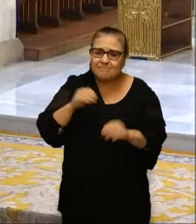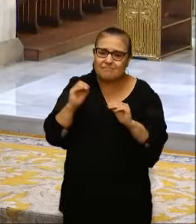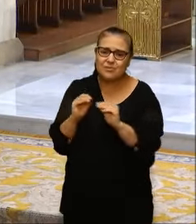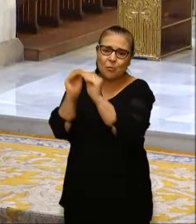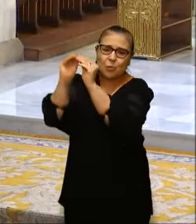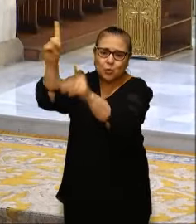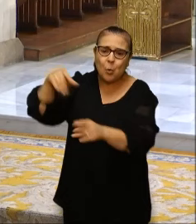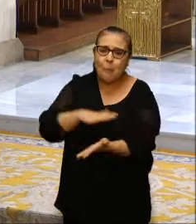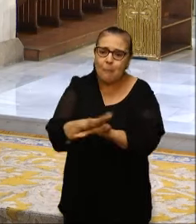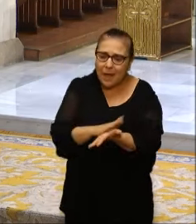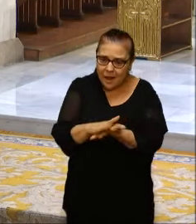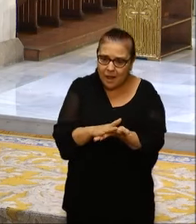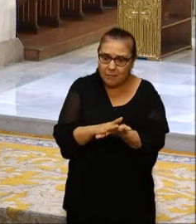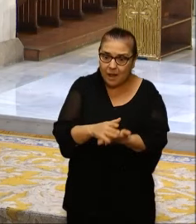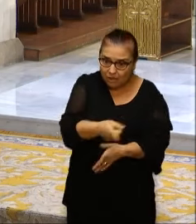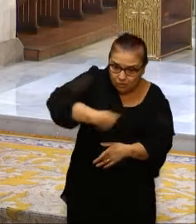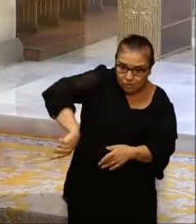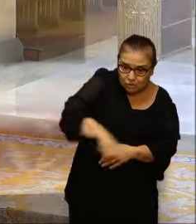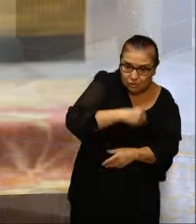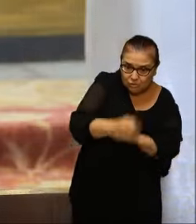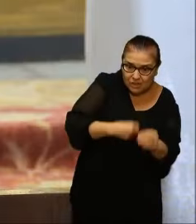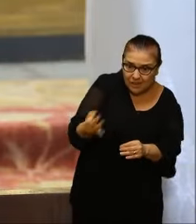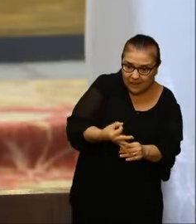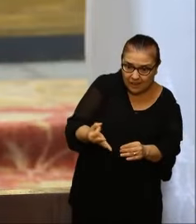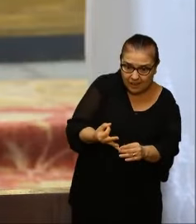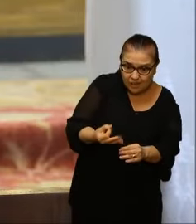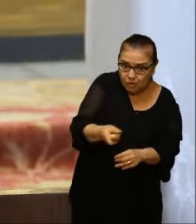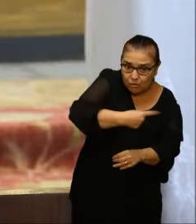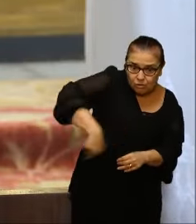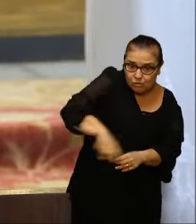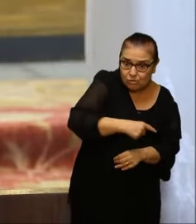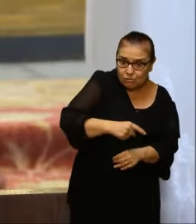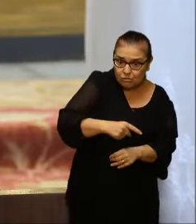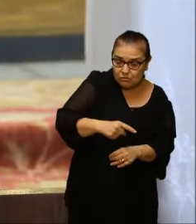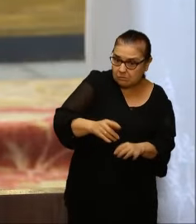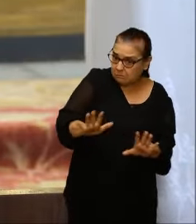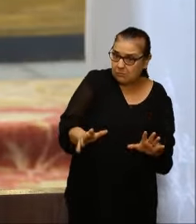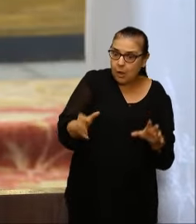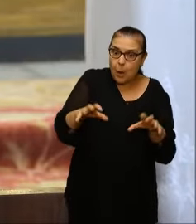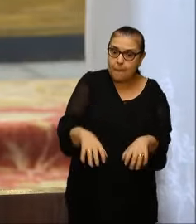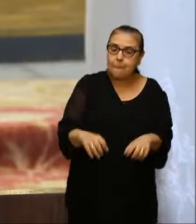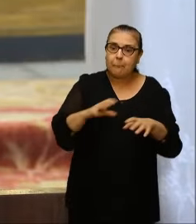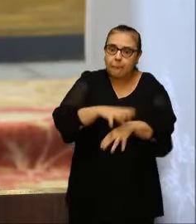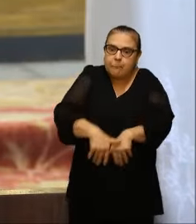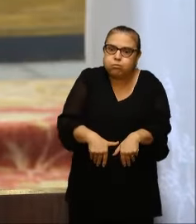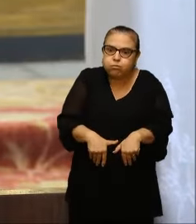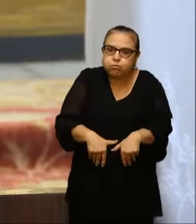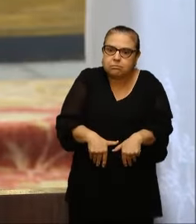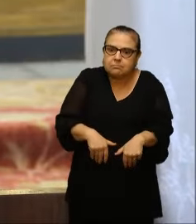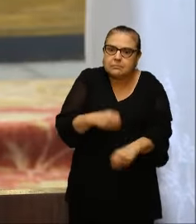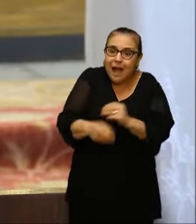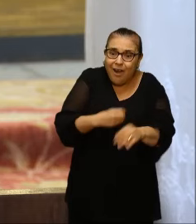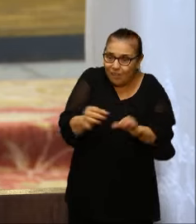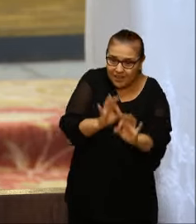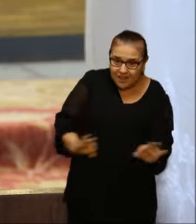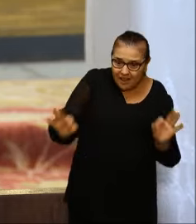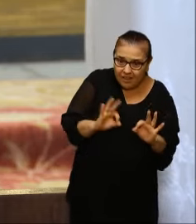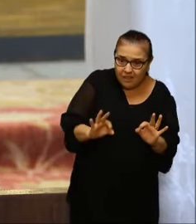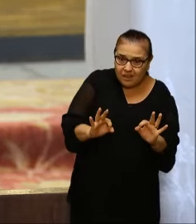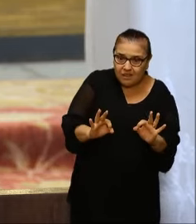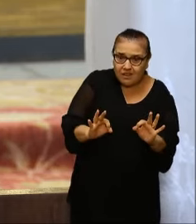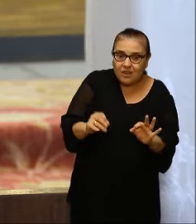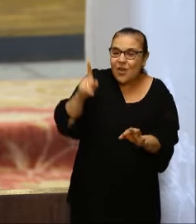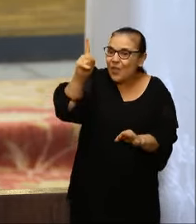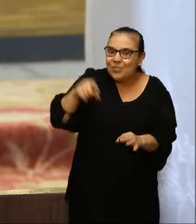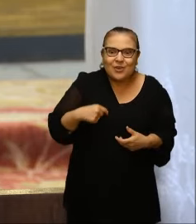hacer tú y yo? ¿Quedarnos ahí decaídos? Hombre, por favor, que Dios no quiere el declive de nadie, y que Dios lo que te da